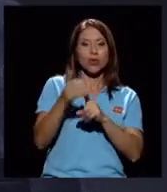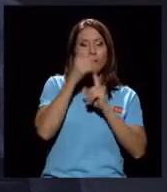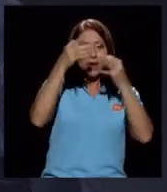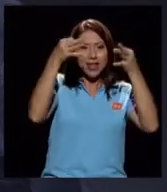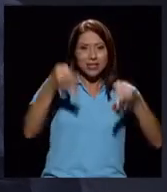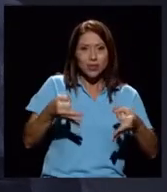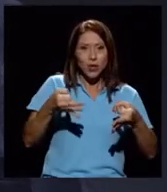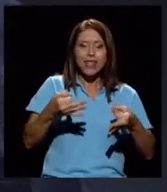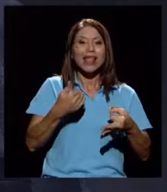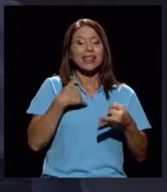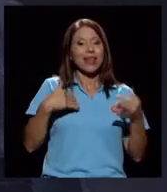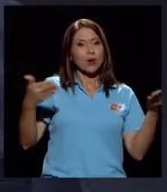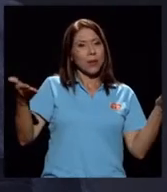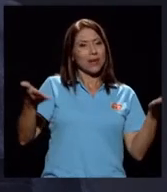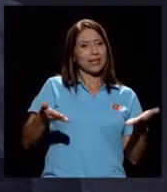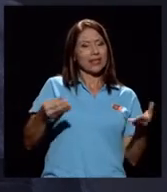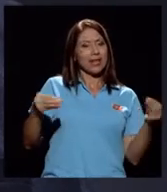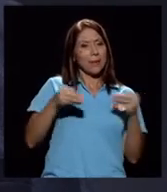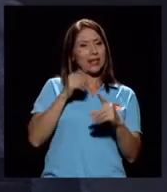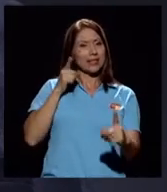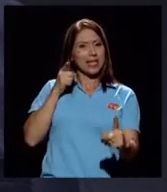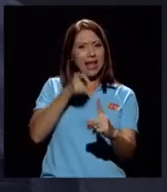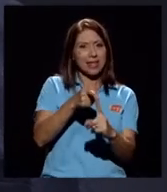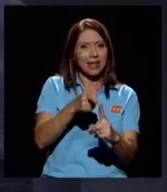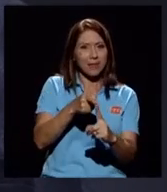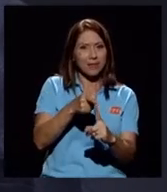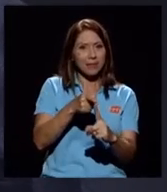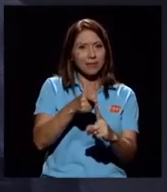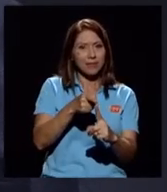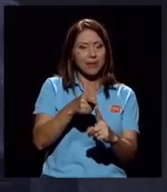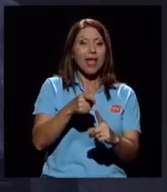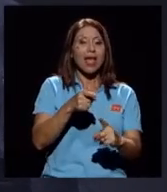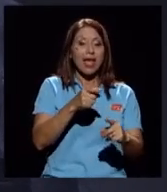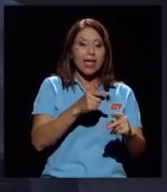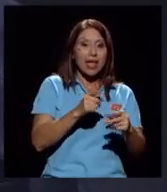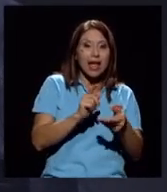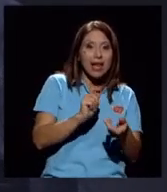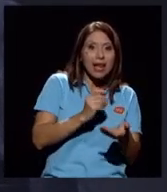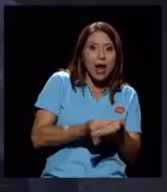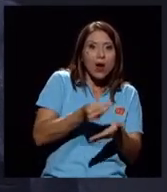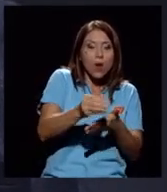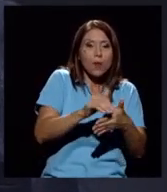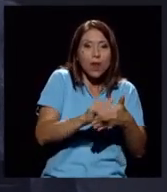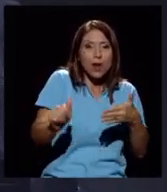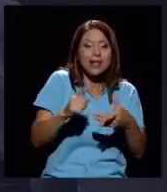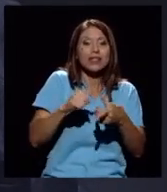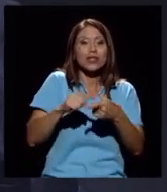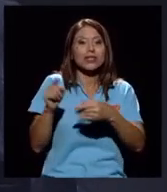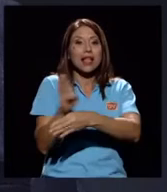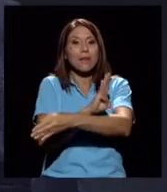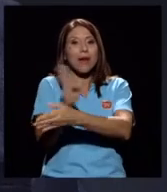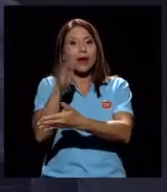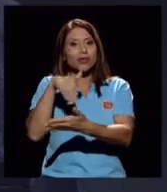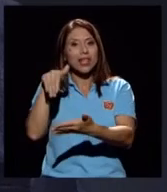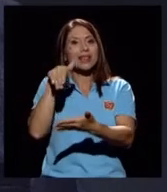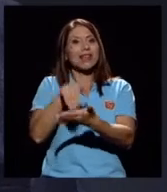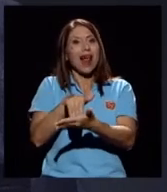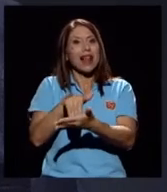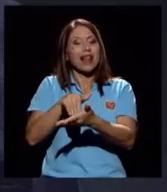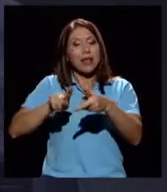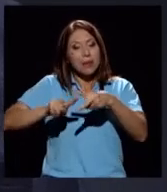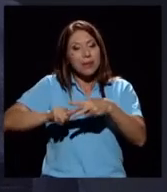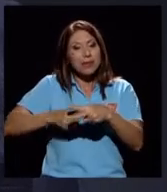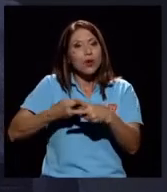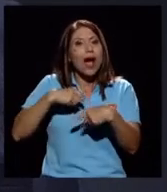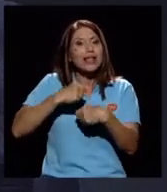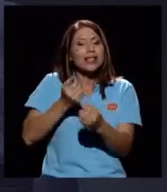directa en el mercado cambiario y el marco central entró haciendo ofertas de divisas un poco más bajo